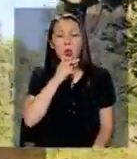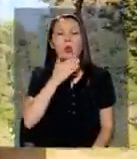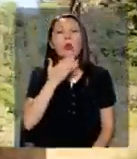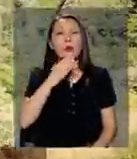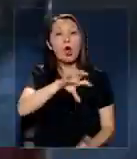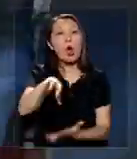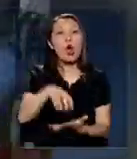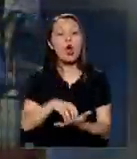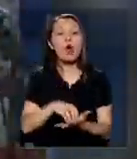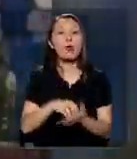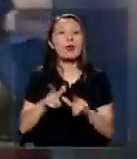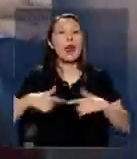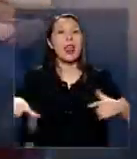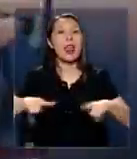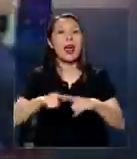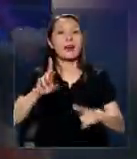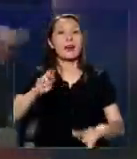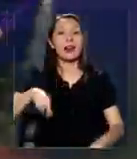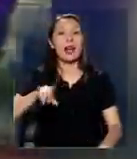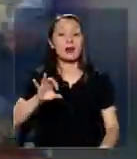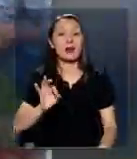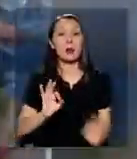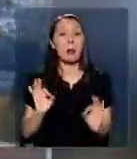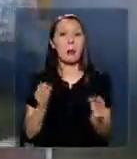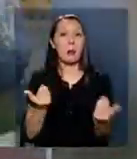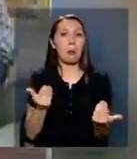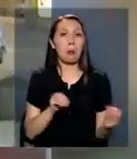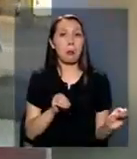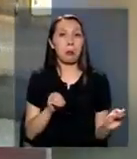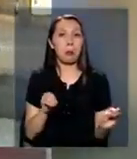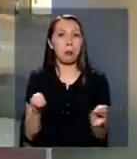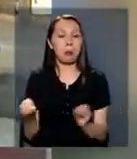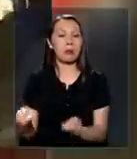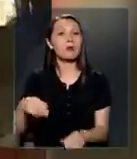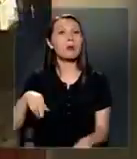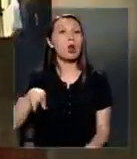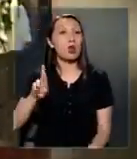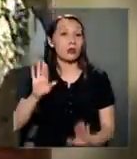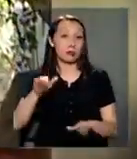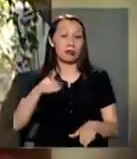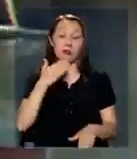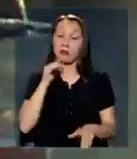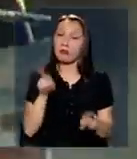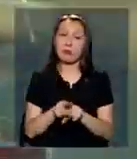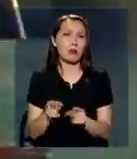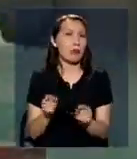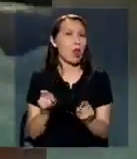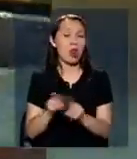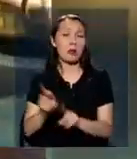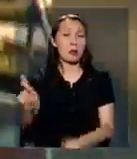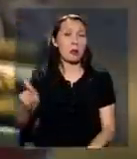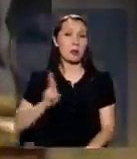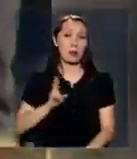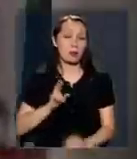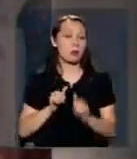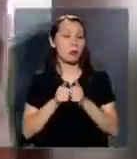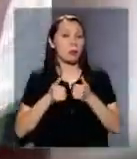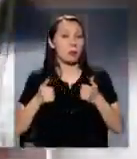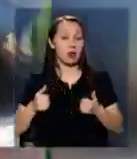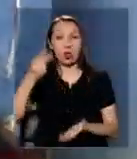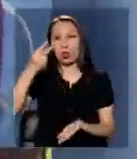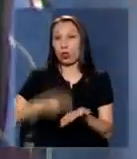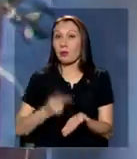la comuna de Lago Ranco. Como se ve, nada de eso ocurrió. Más al norte del país viven lo mismo, con idéntica respuesta de la autoridad.